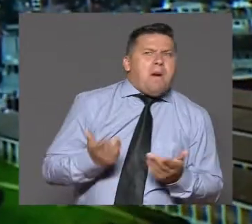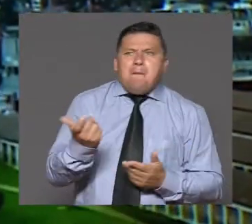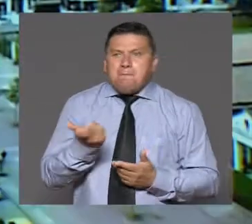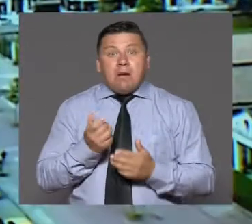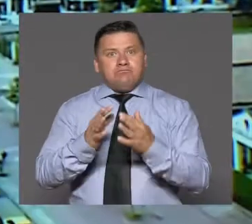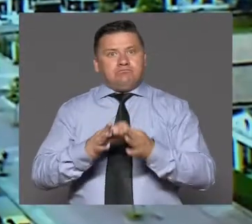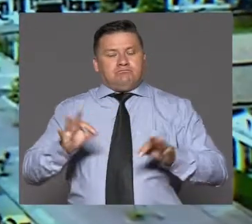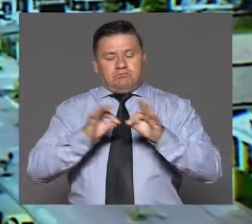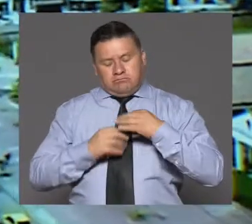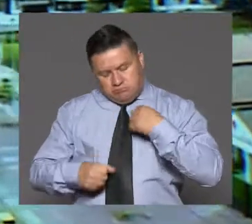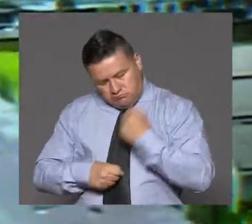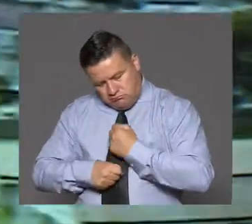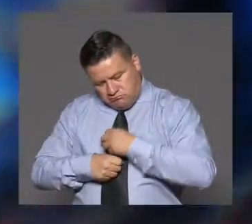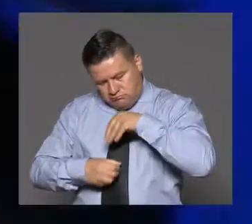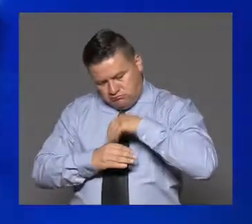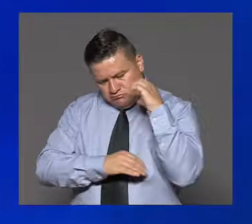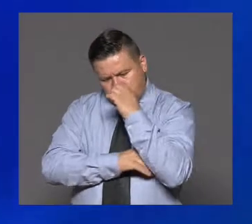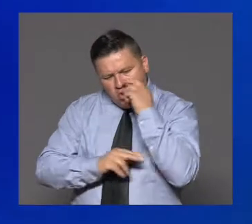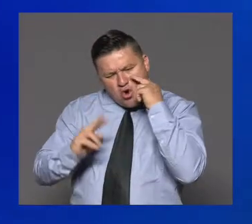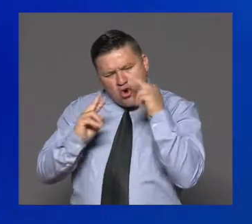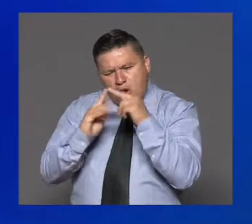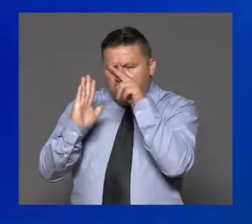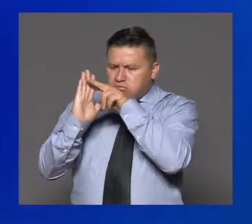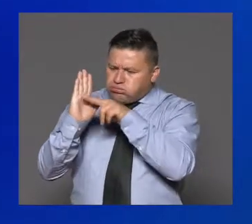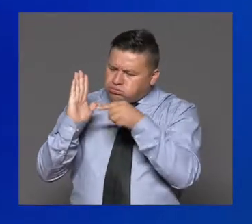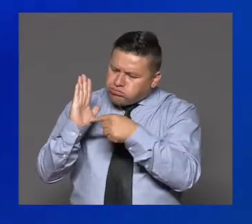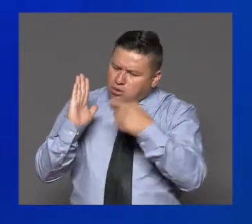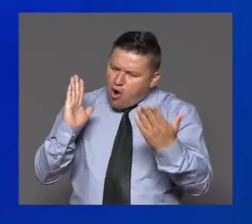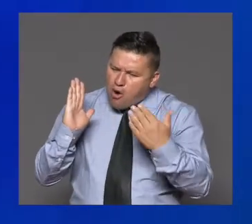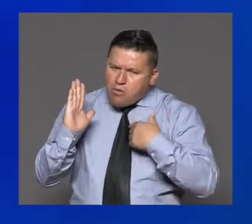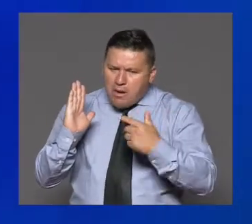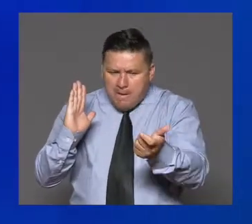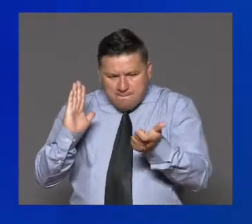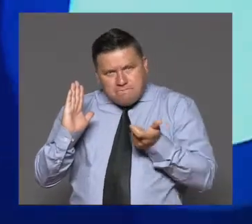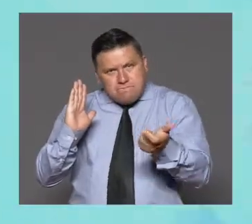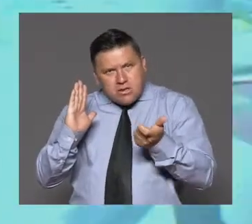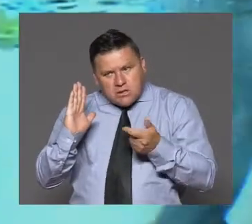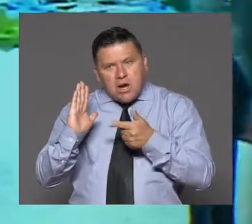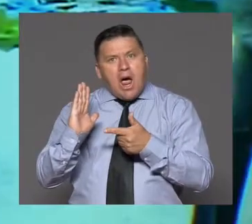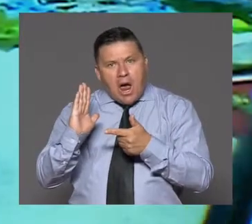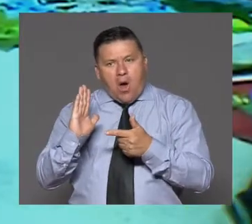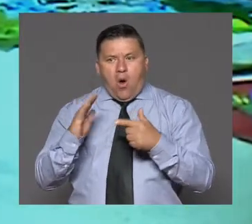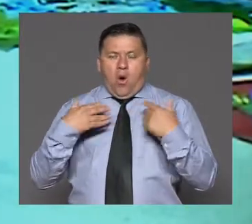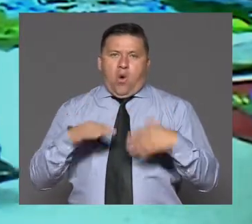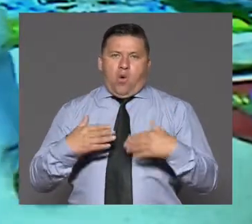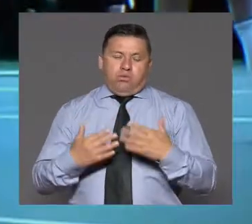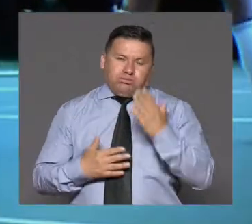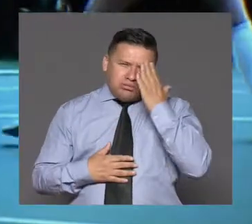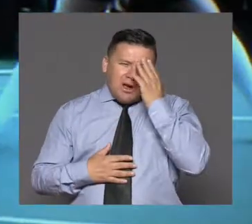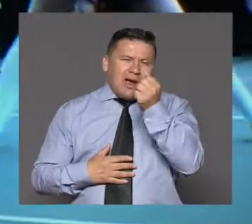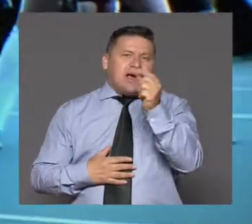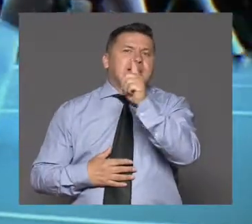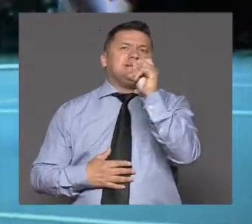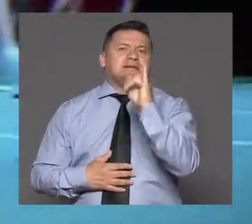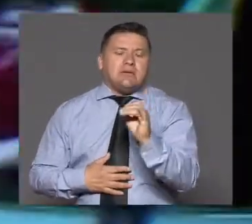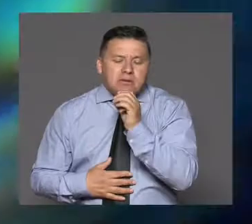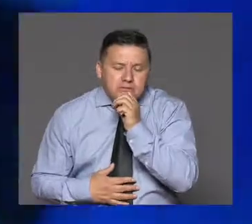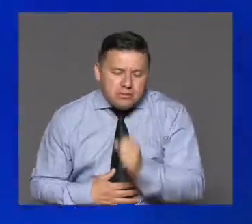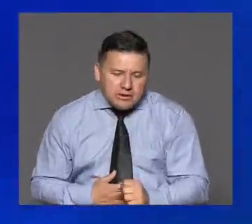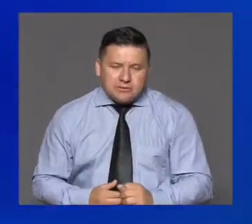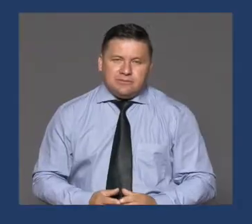para que los trabajadores en Colombia conozcan cuáles son las condiciones para recibir lo que se convertiría en un seguro para la